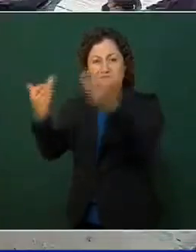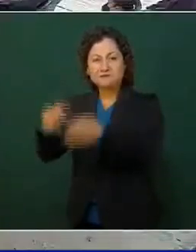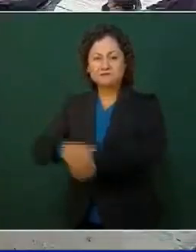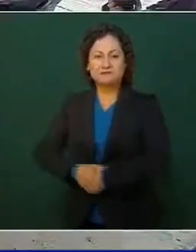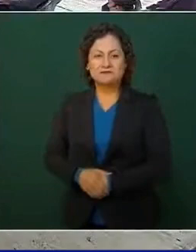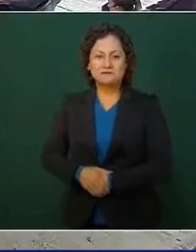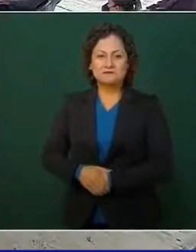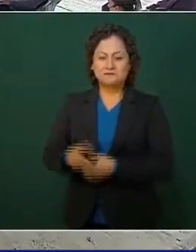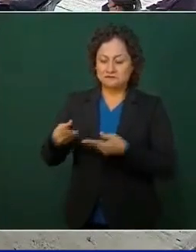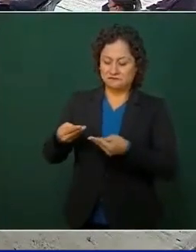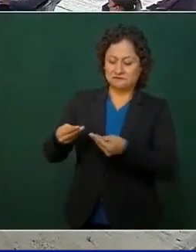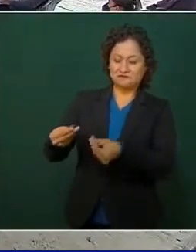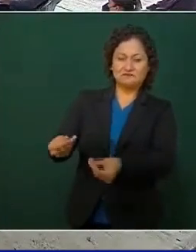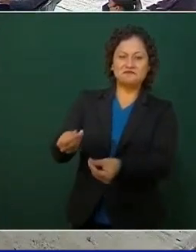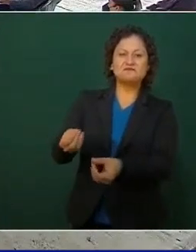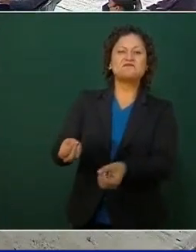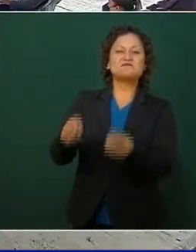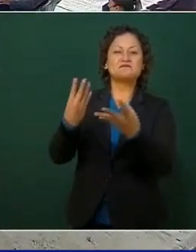75,000 millones.